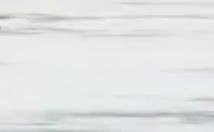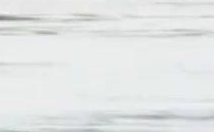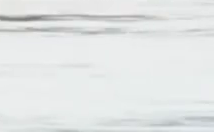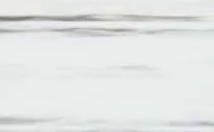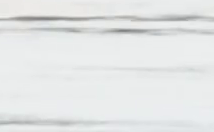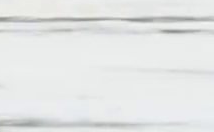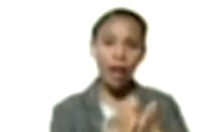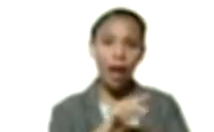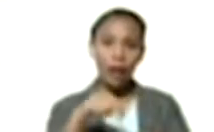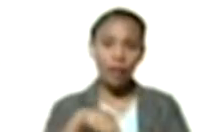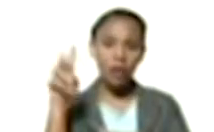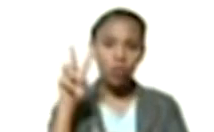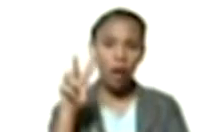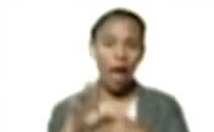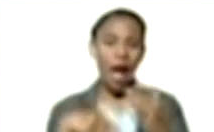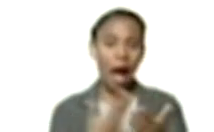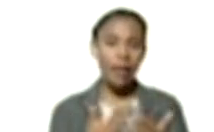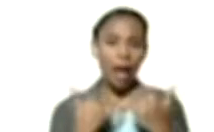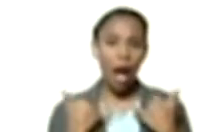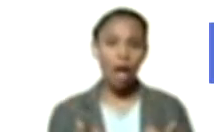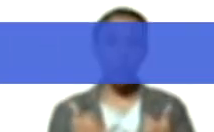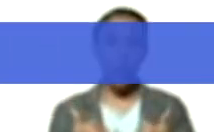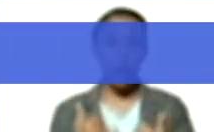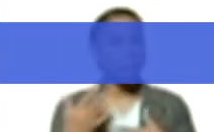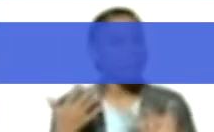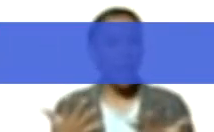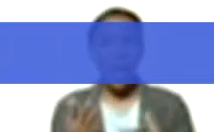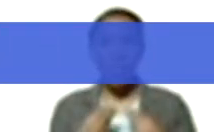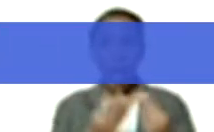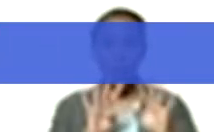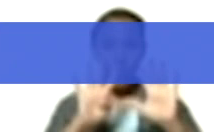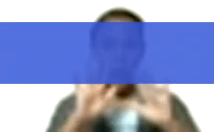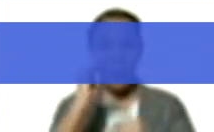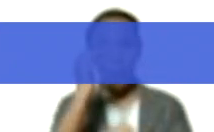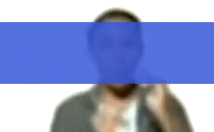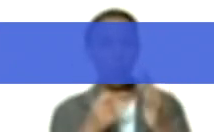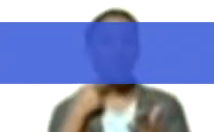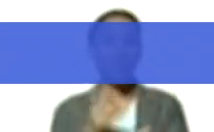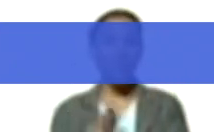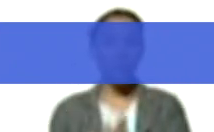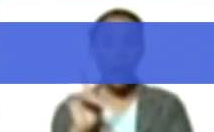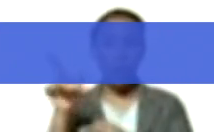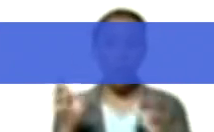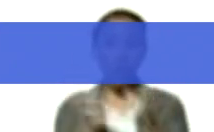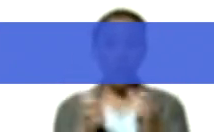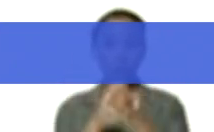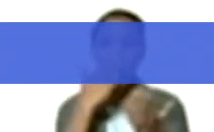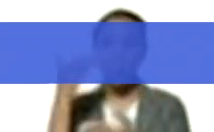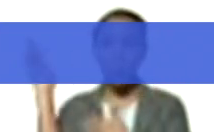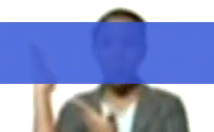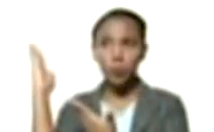colombia tal preséntese aún dado nueve bajas de estos grupos